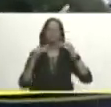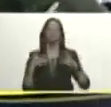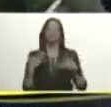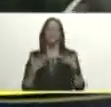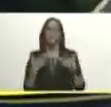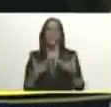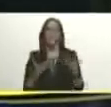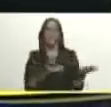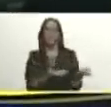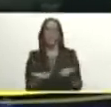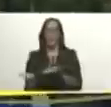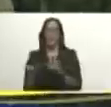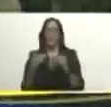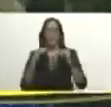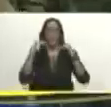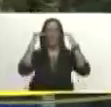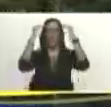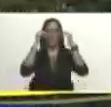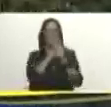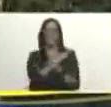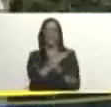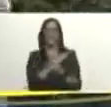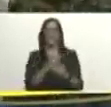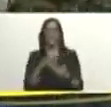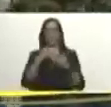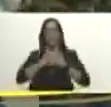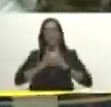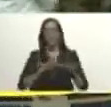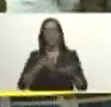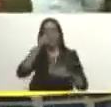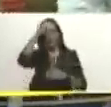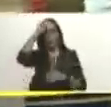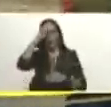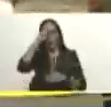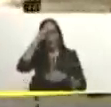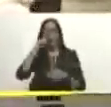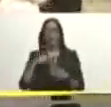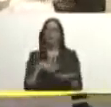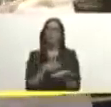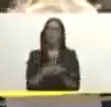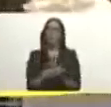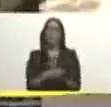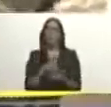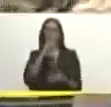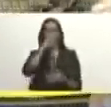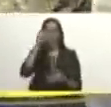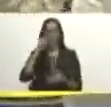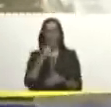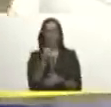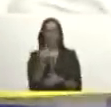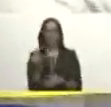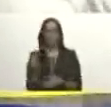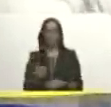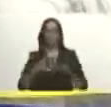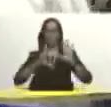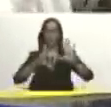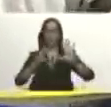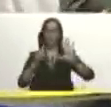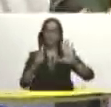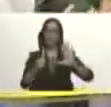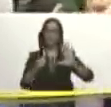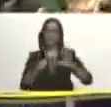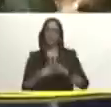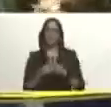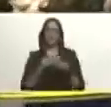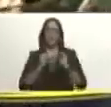el comandante en jefe, la entrega de un presente de una gorra a propósito de este aniversario número 86. Con la